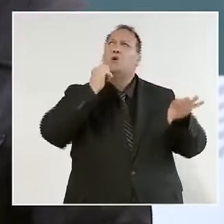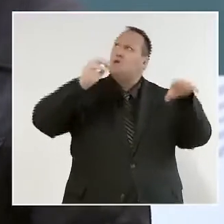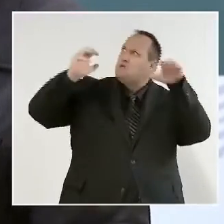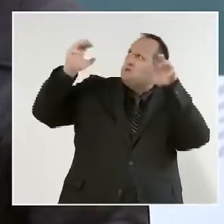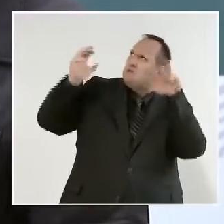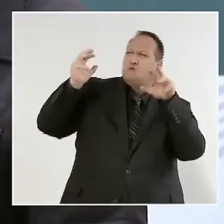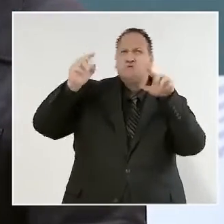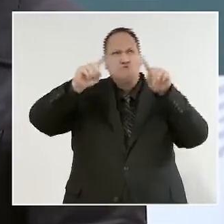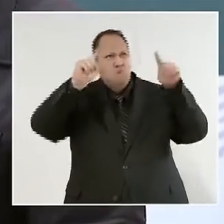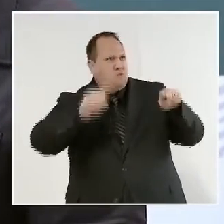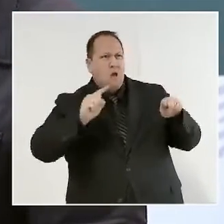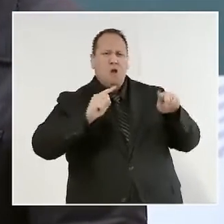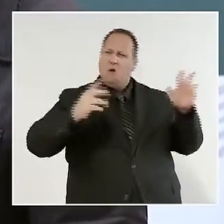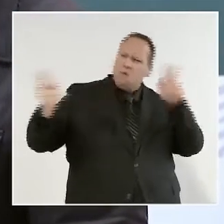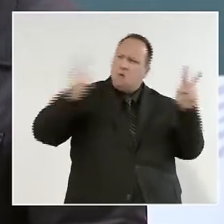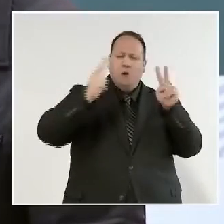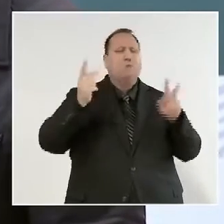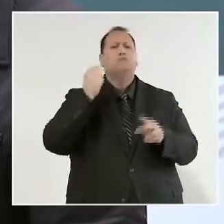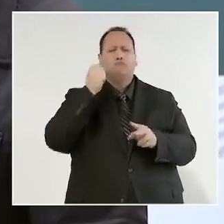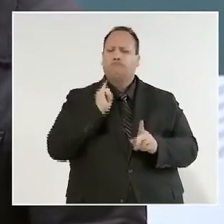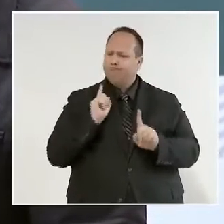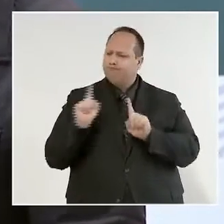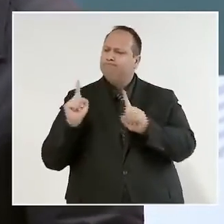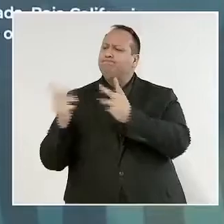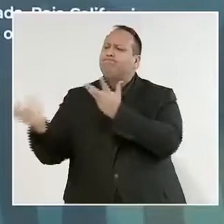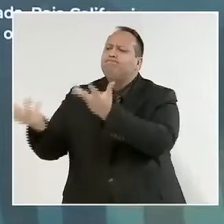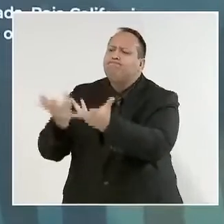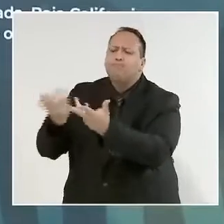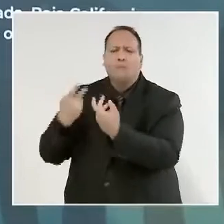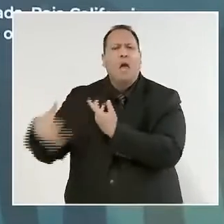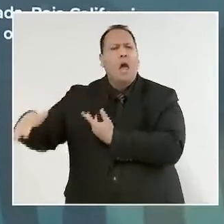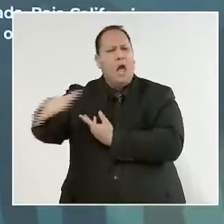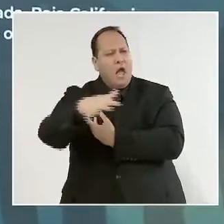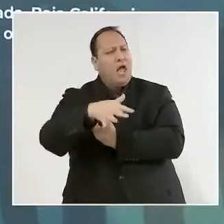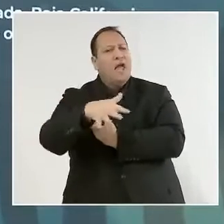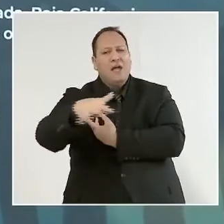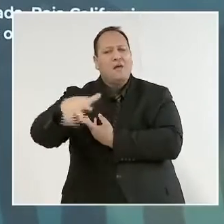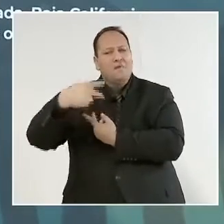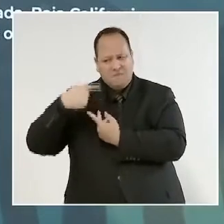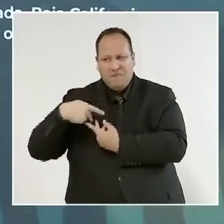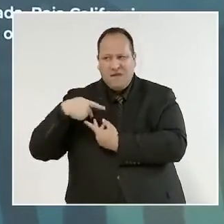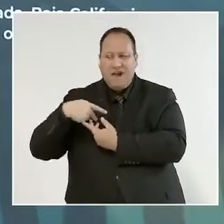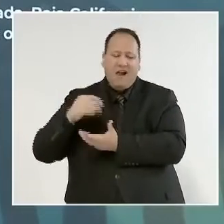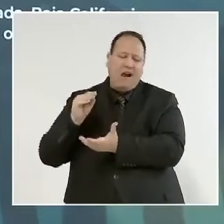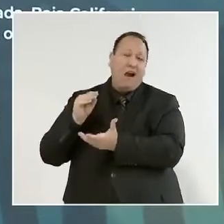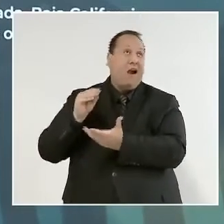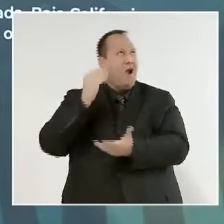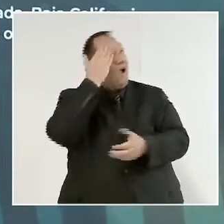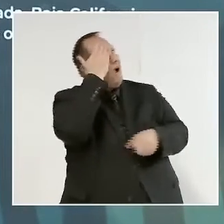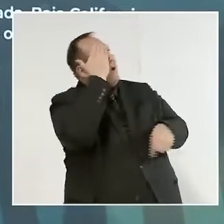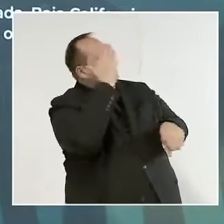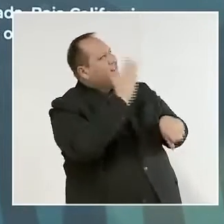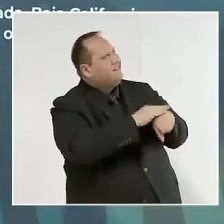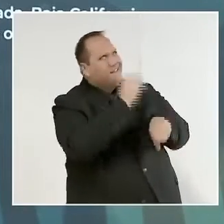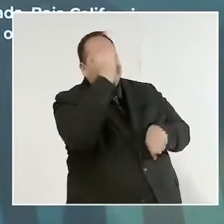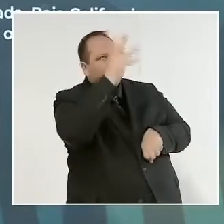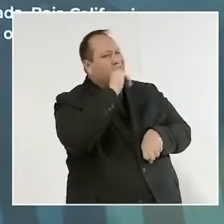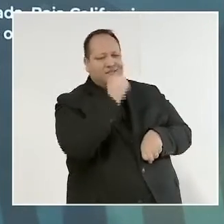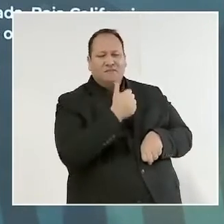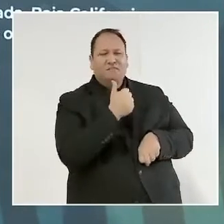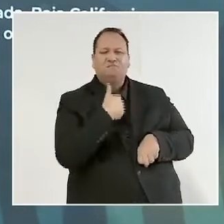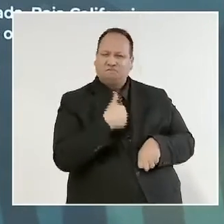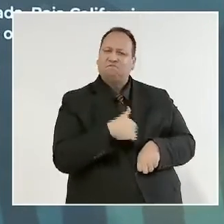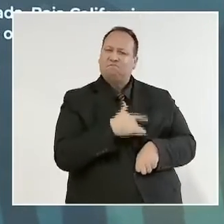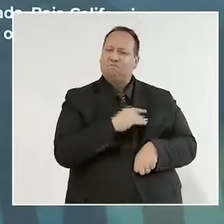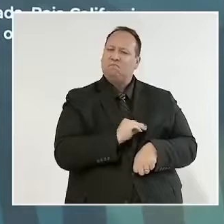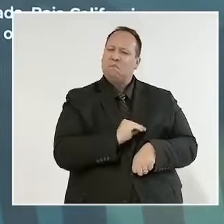lloviera, tronara, hiciera viento, ahí estábamos con la gente. Y al pueblo no se le olvida eso. Yo estoy muy